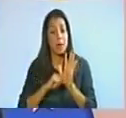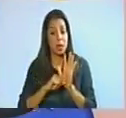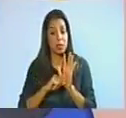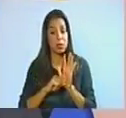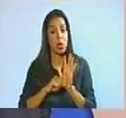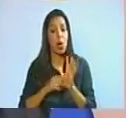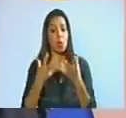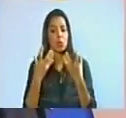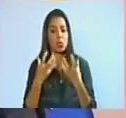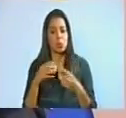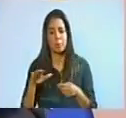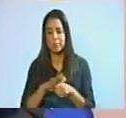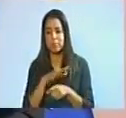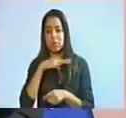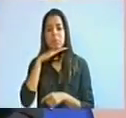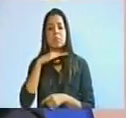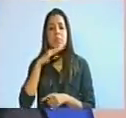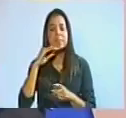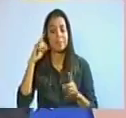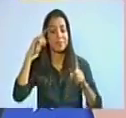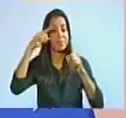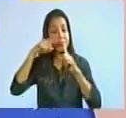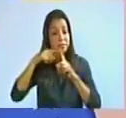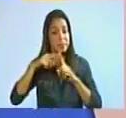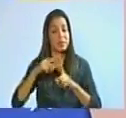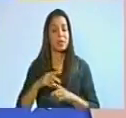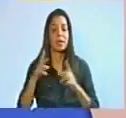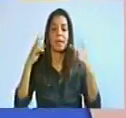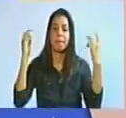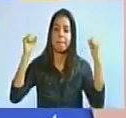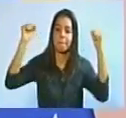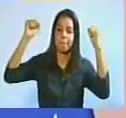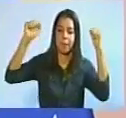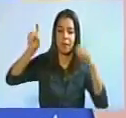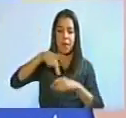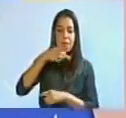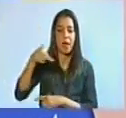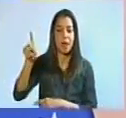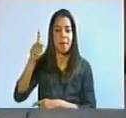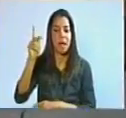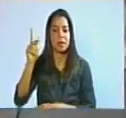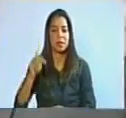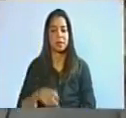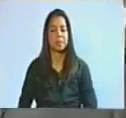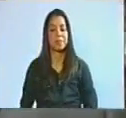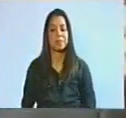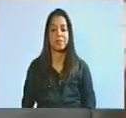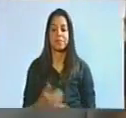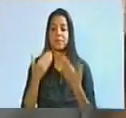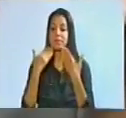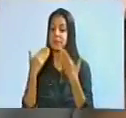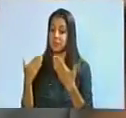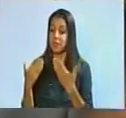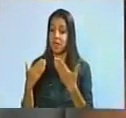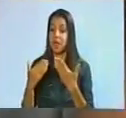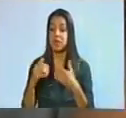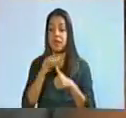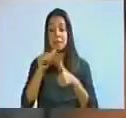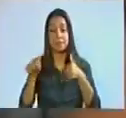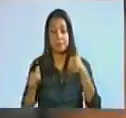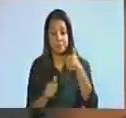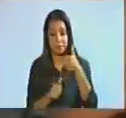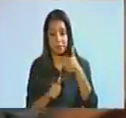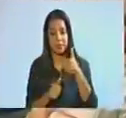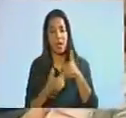cantidad. ¡Que viva la patria! ¡Viva! Muchas gracias al primer